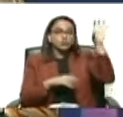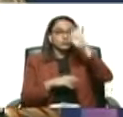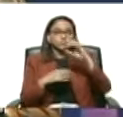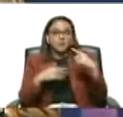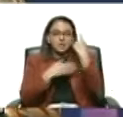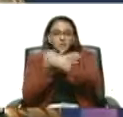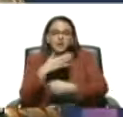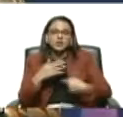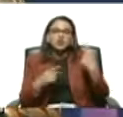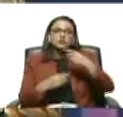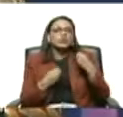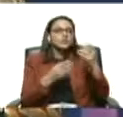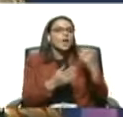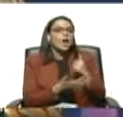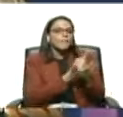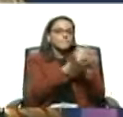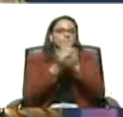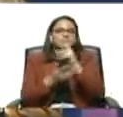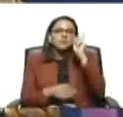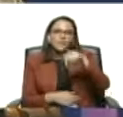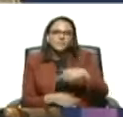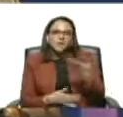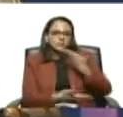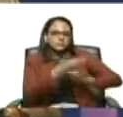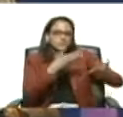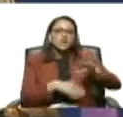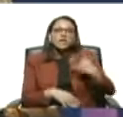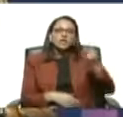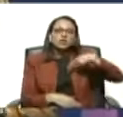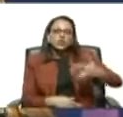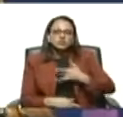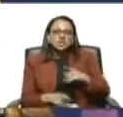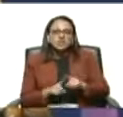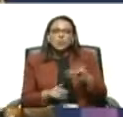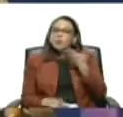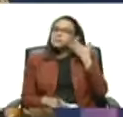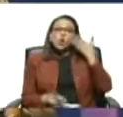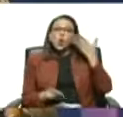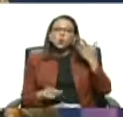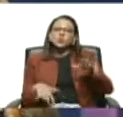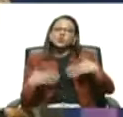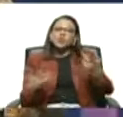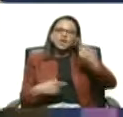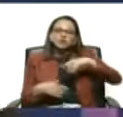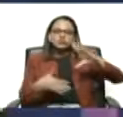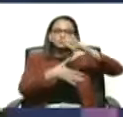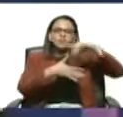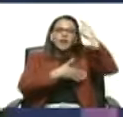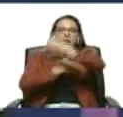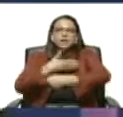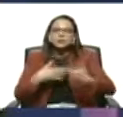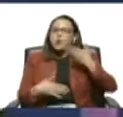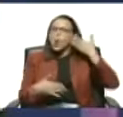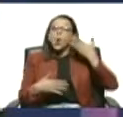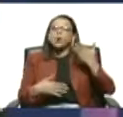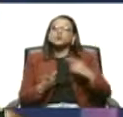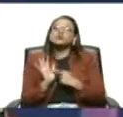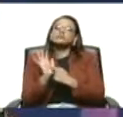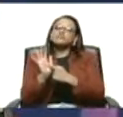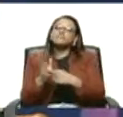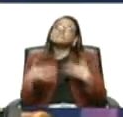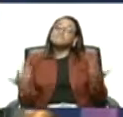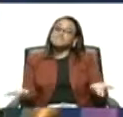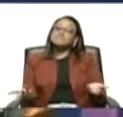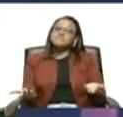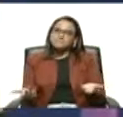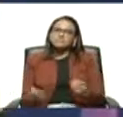para nuestra región, para sentirnos orgullosamente, nosotros sí, latinoamericanos y caribeños. Así